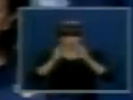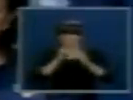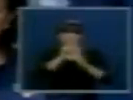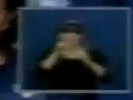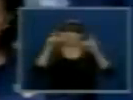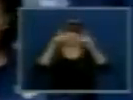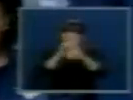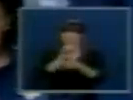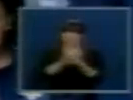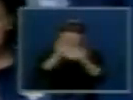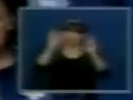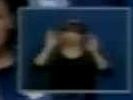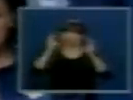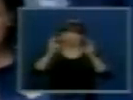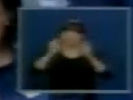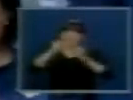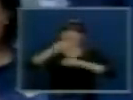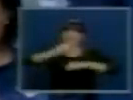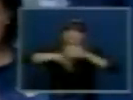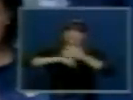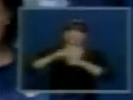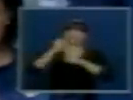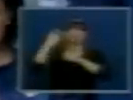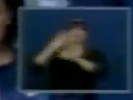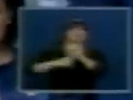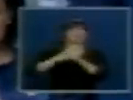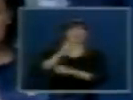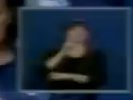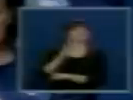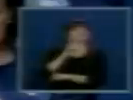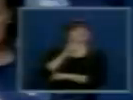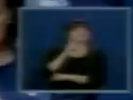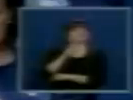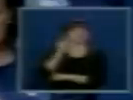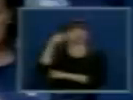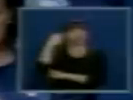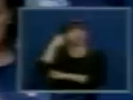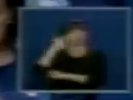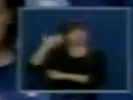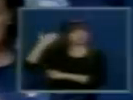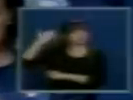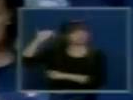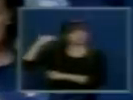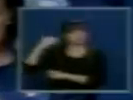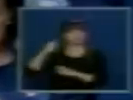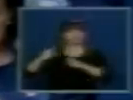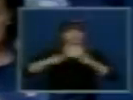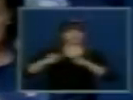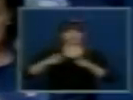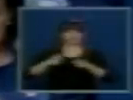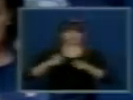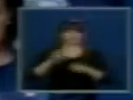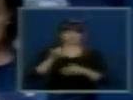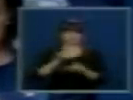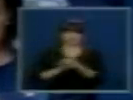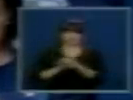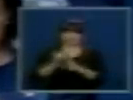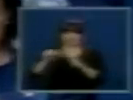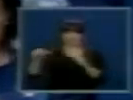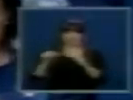tema y reviertan los años de negligencia con la que los gobiernos anteriores lo administraron este